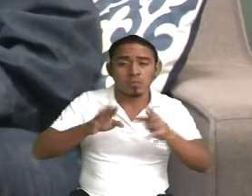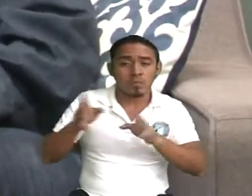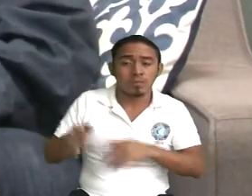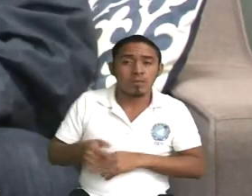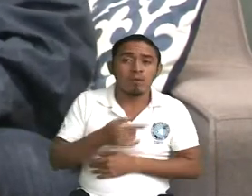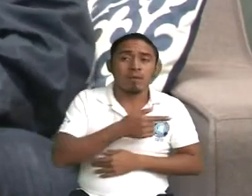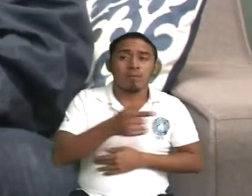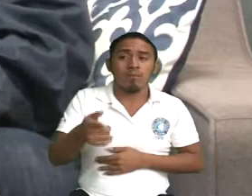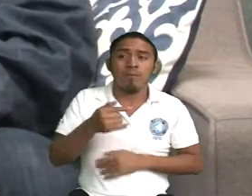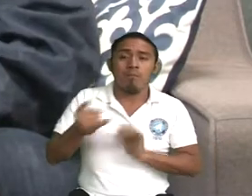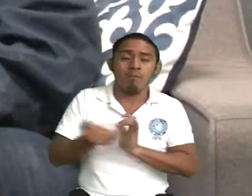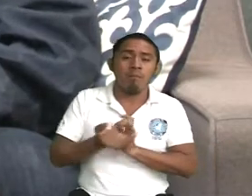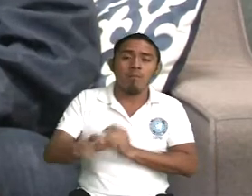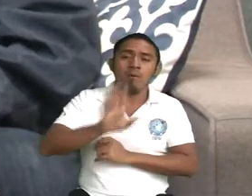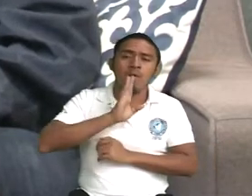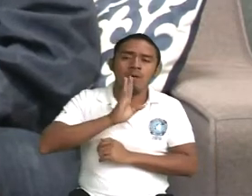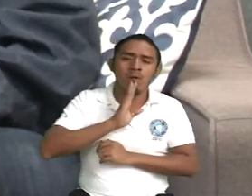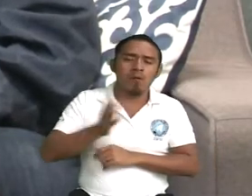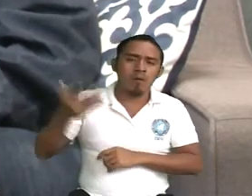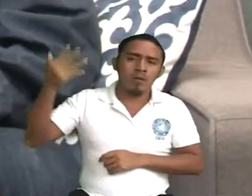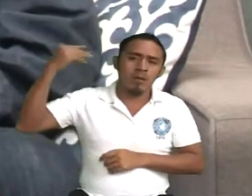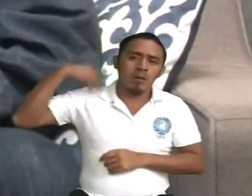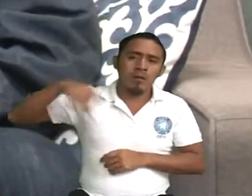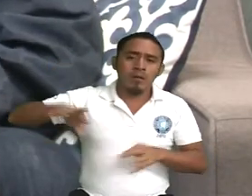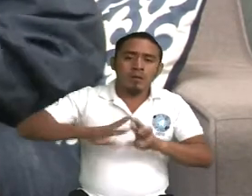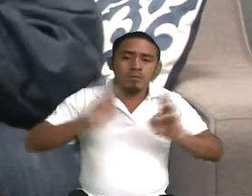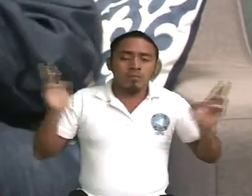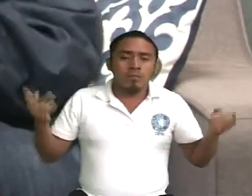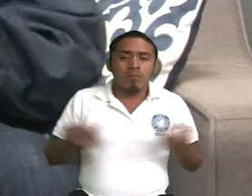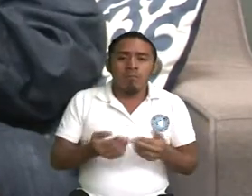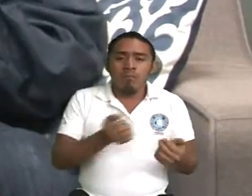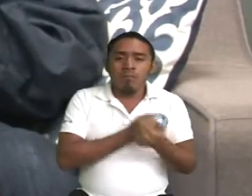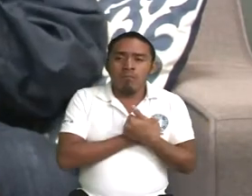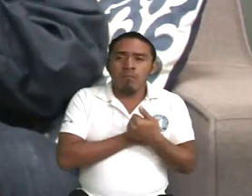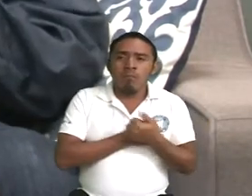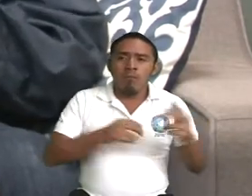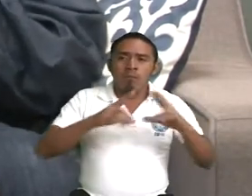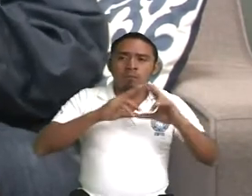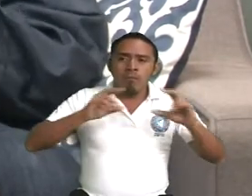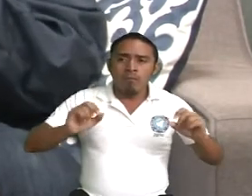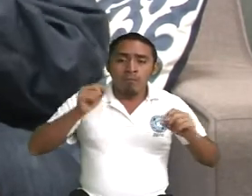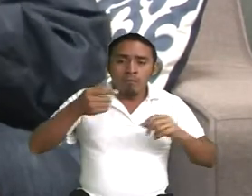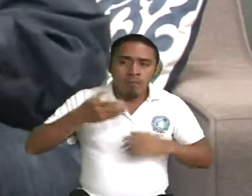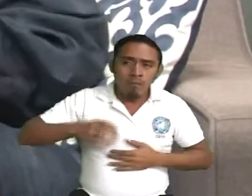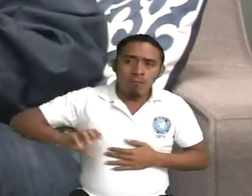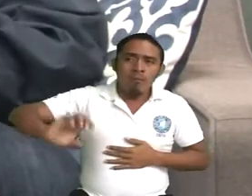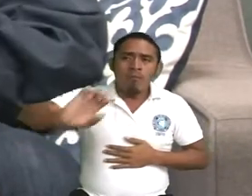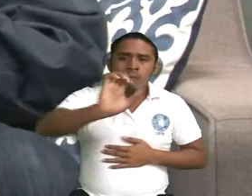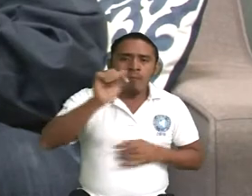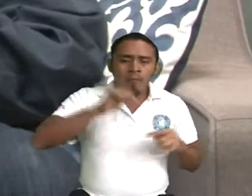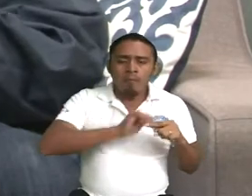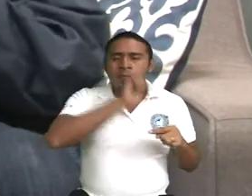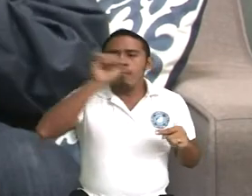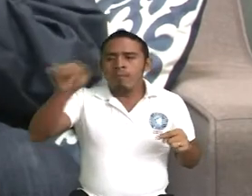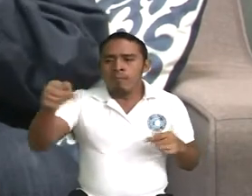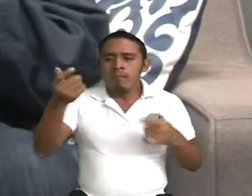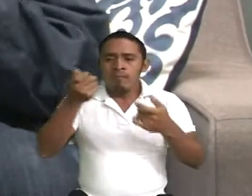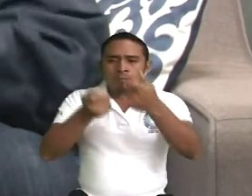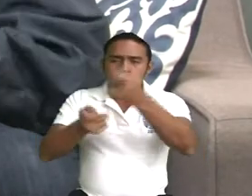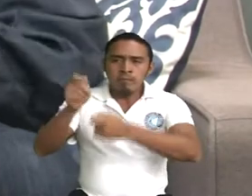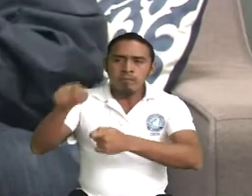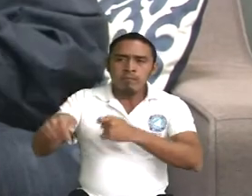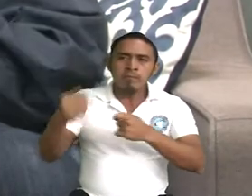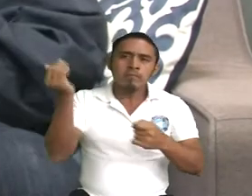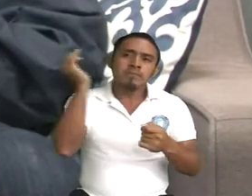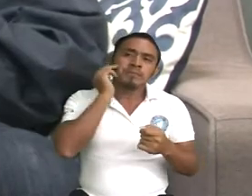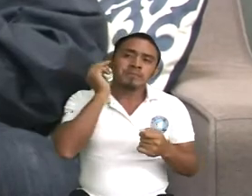hemos tenido, también hablamos la vez pasada del encuentro en Amora, Nicaragua, donde Carazo visitó Huaco, donde también fue